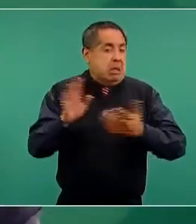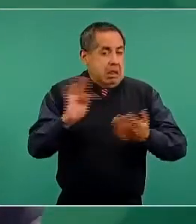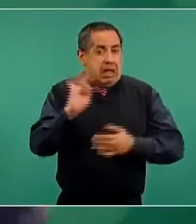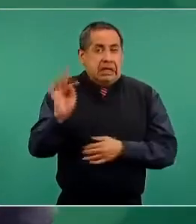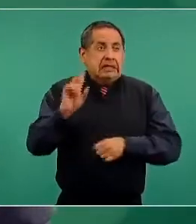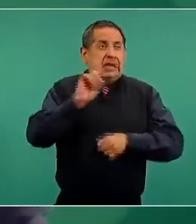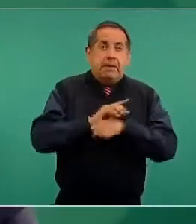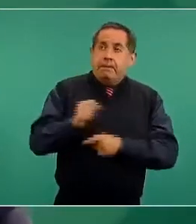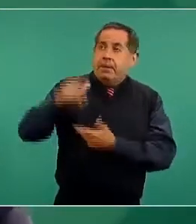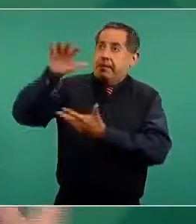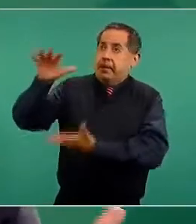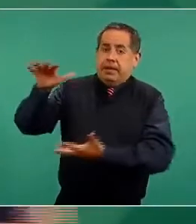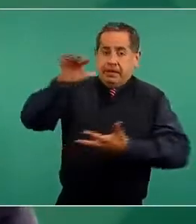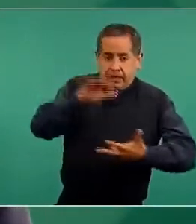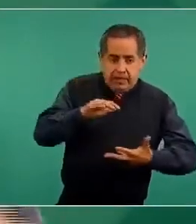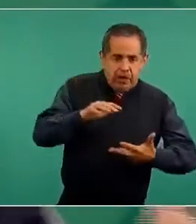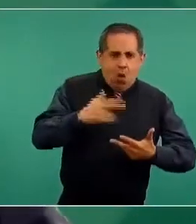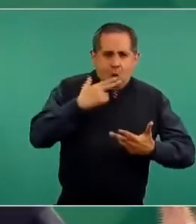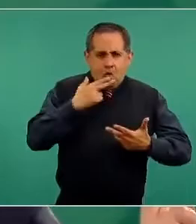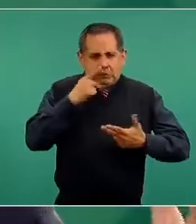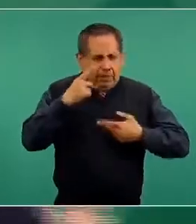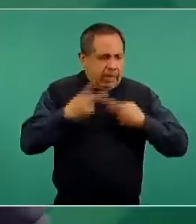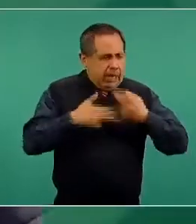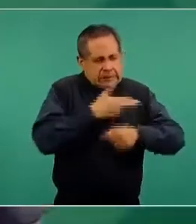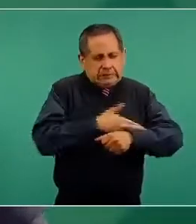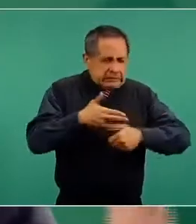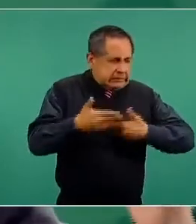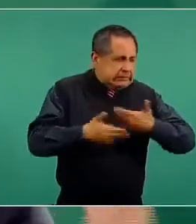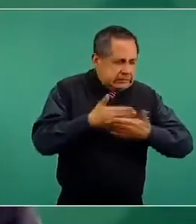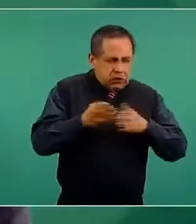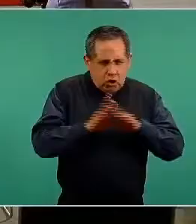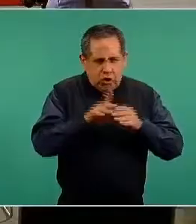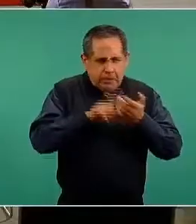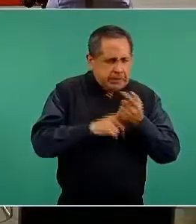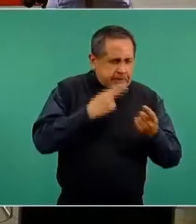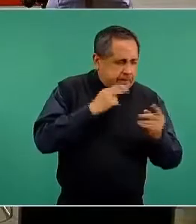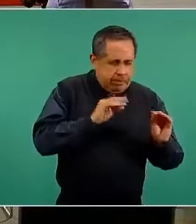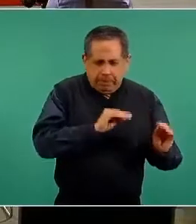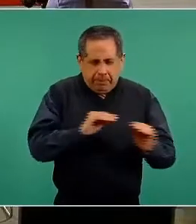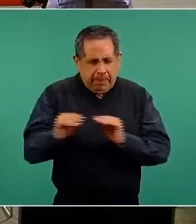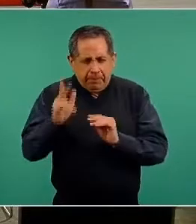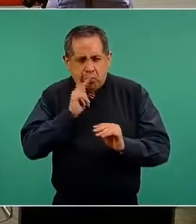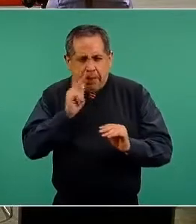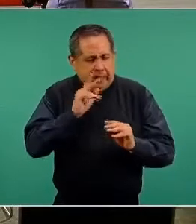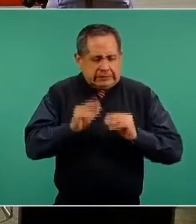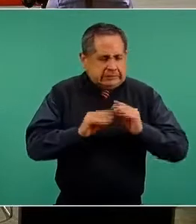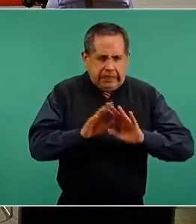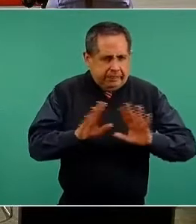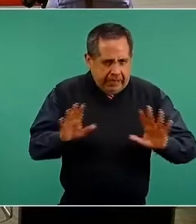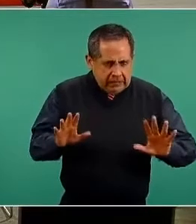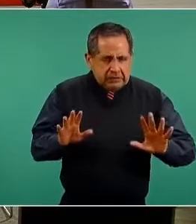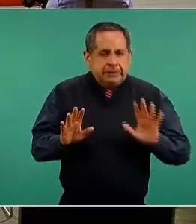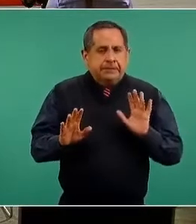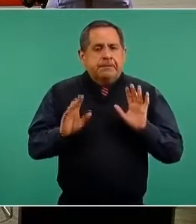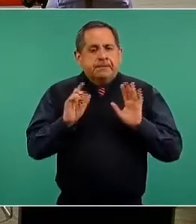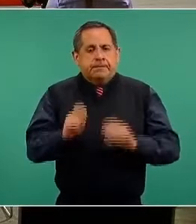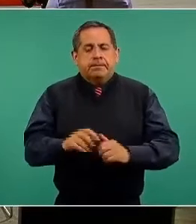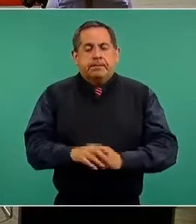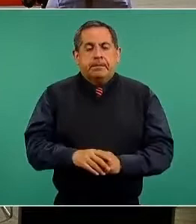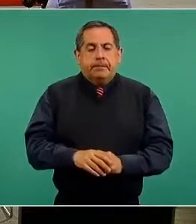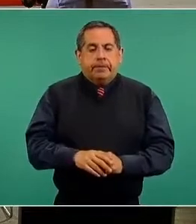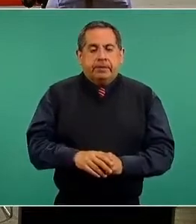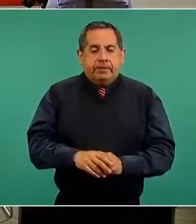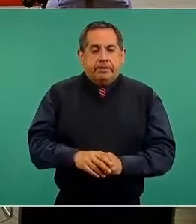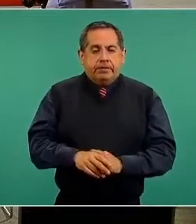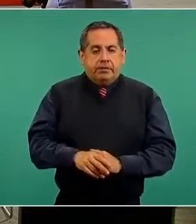primer embarque en realidad se usan para el procedimiento de puesta en marcha de las instalaciones de la planta.